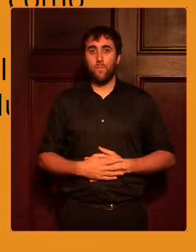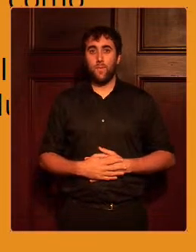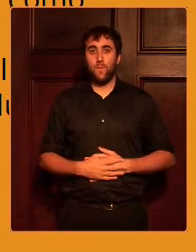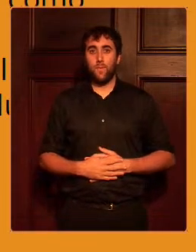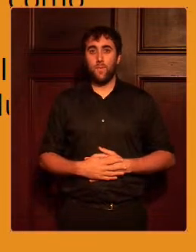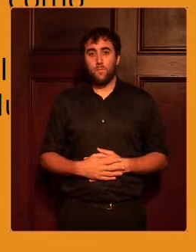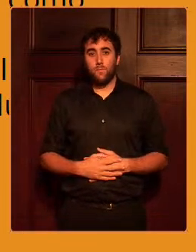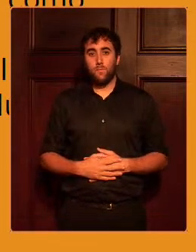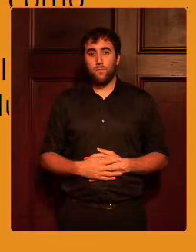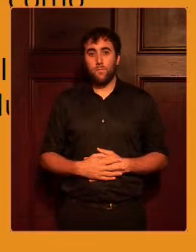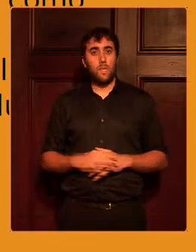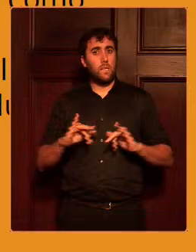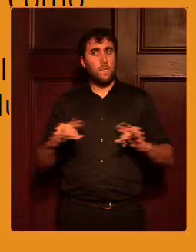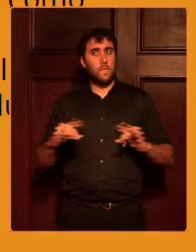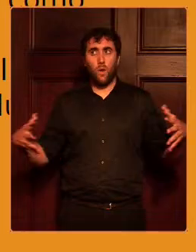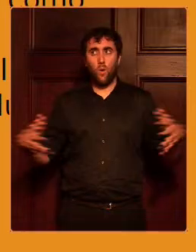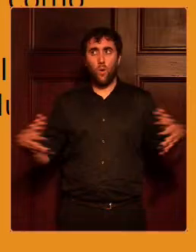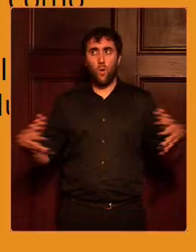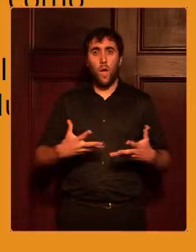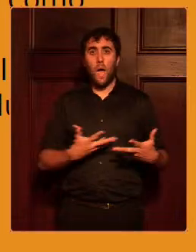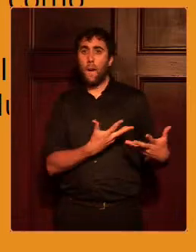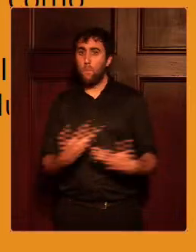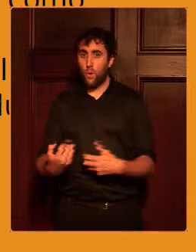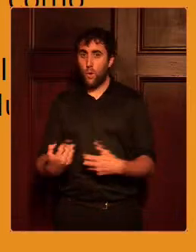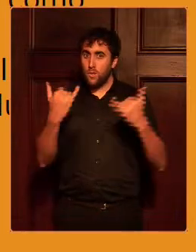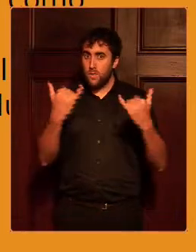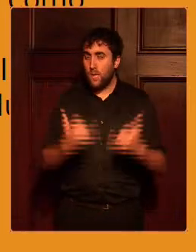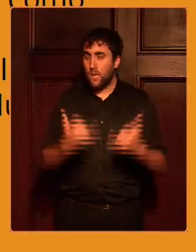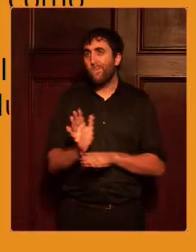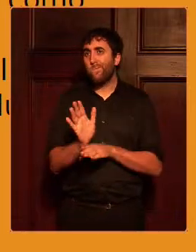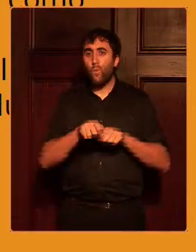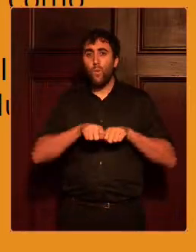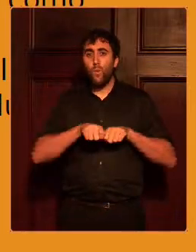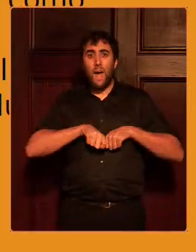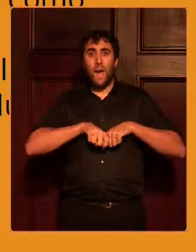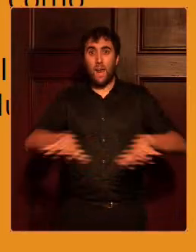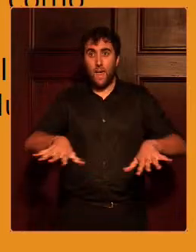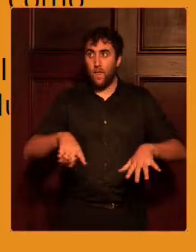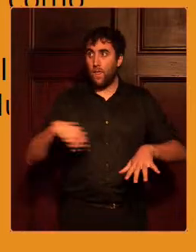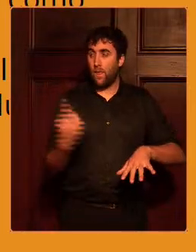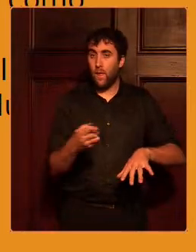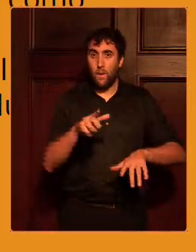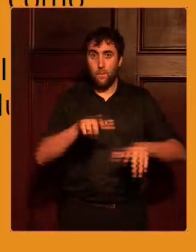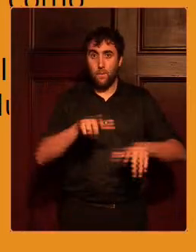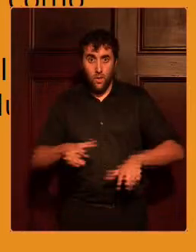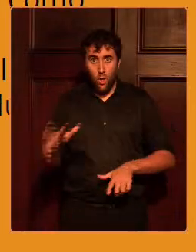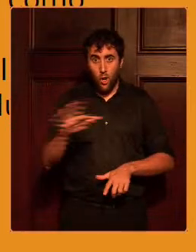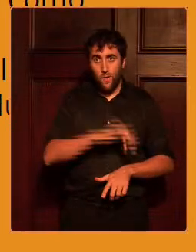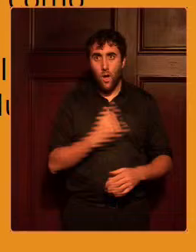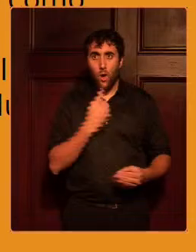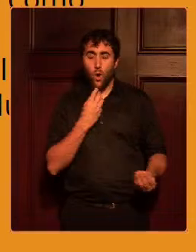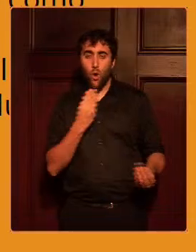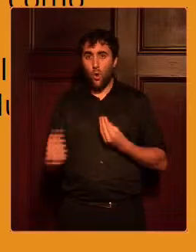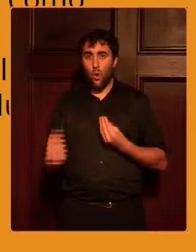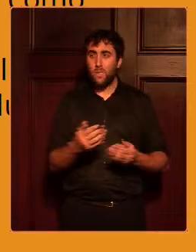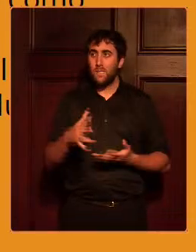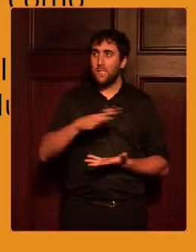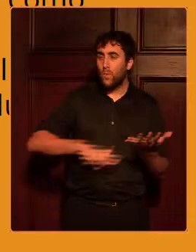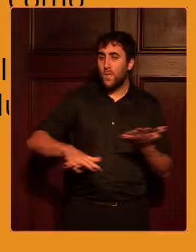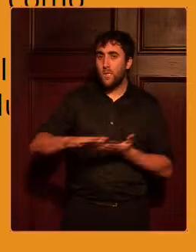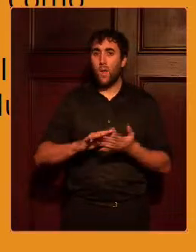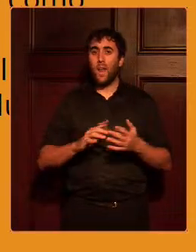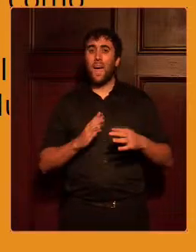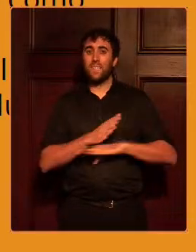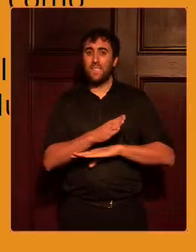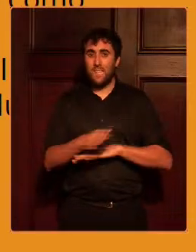Bueno, tenemos un ecosistema de apoyo que es una red que sostiene decisiones pedagógicas cotidianas, dispositivos,